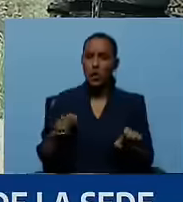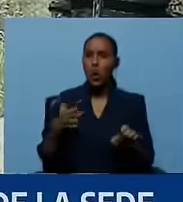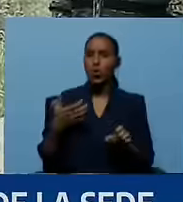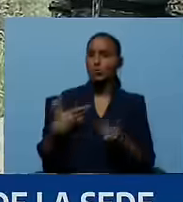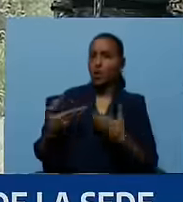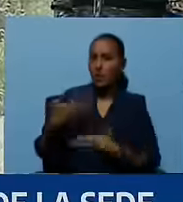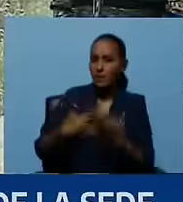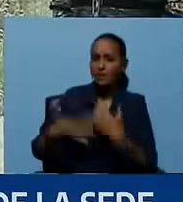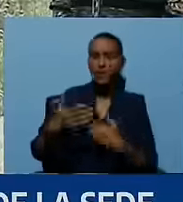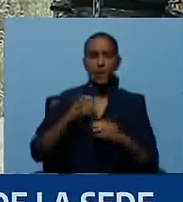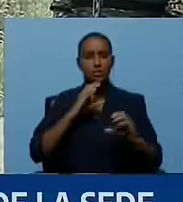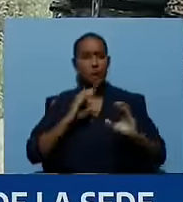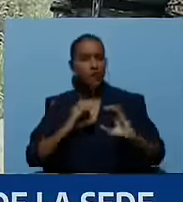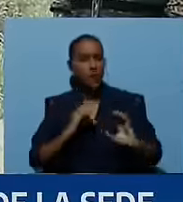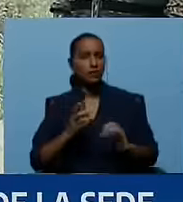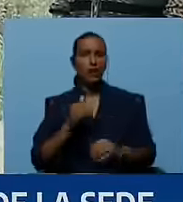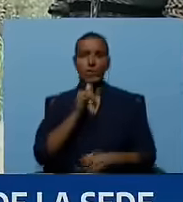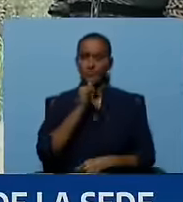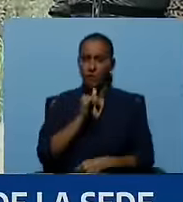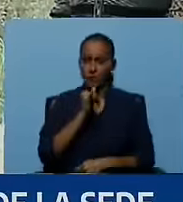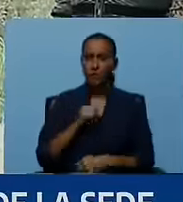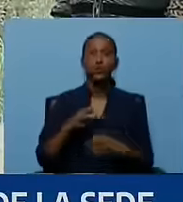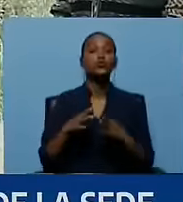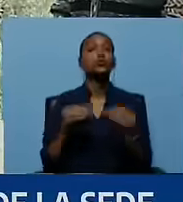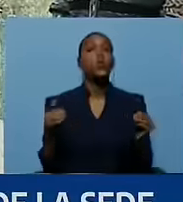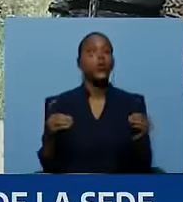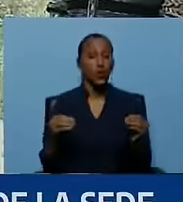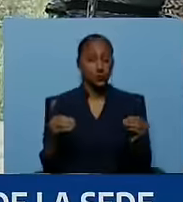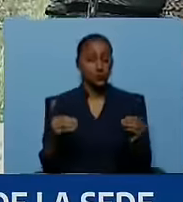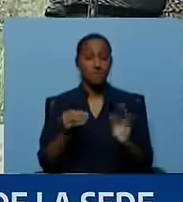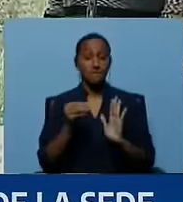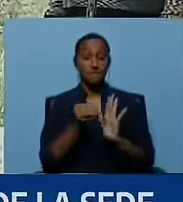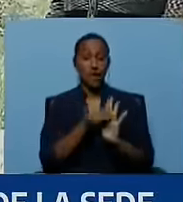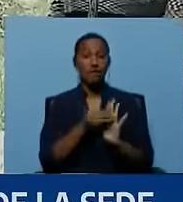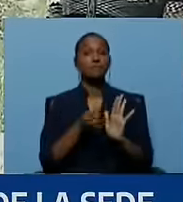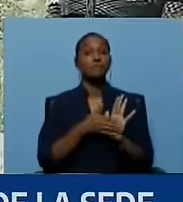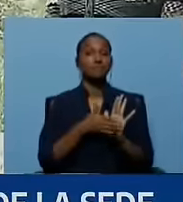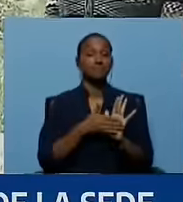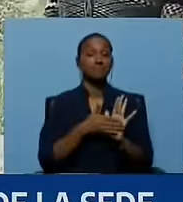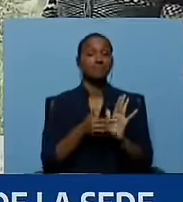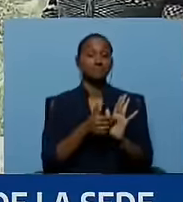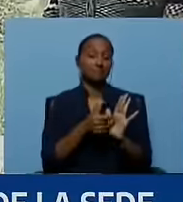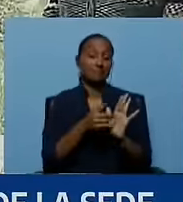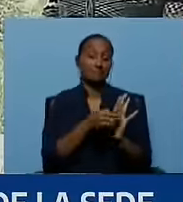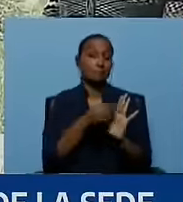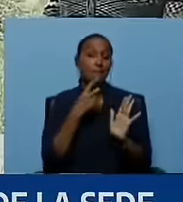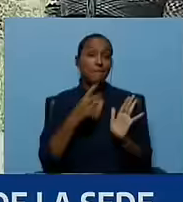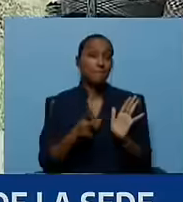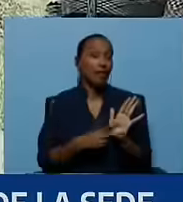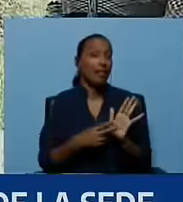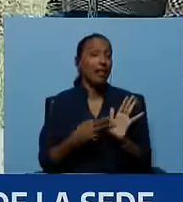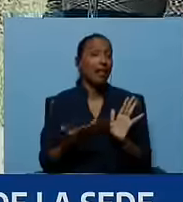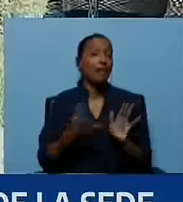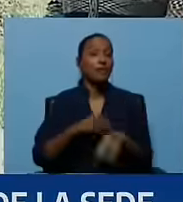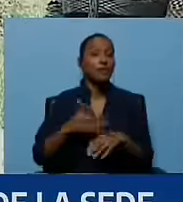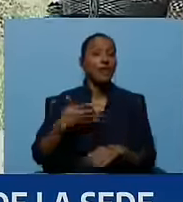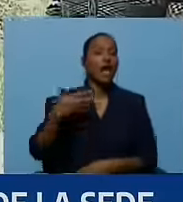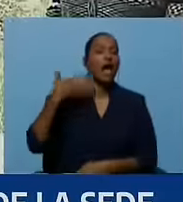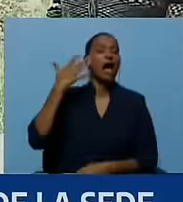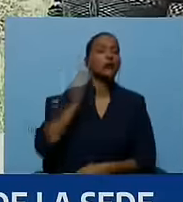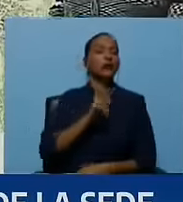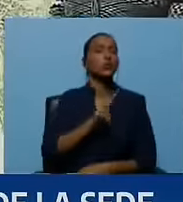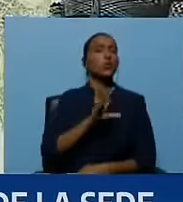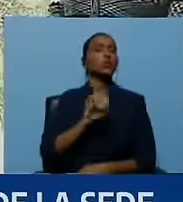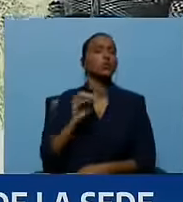la comunicación, de la información, lo marca todo. Y verdaderamente, si hace 200 años